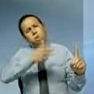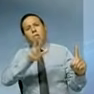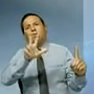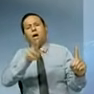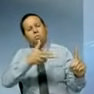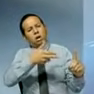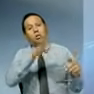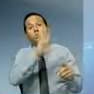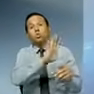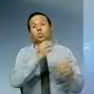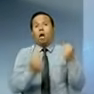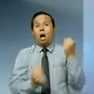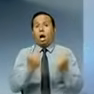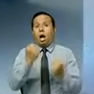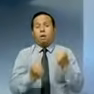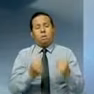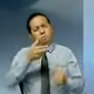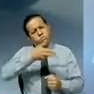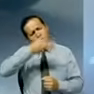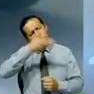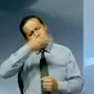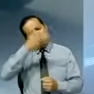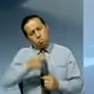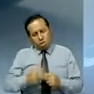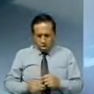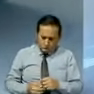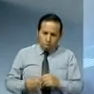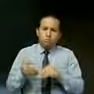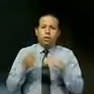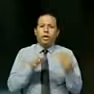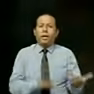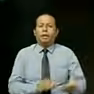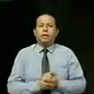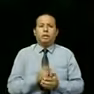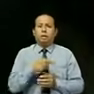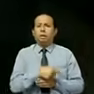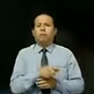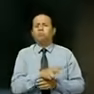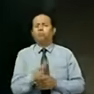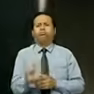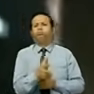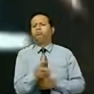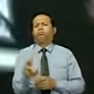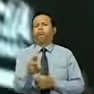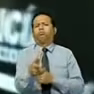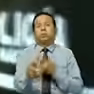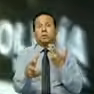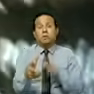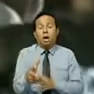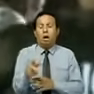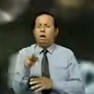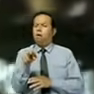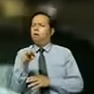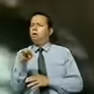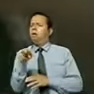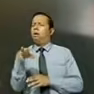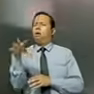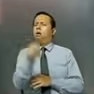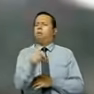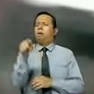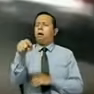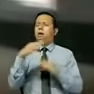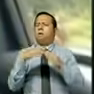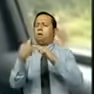del vehículo, murió en el volante. En flagrancia siguieron la ruta de escape y encontraron dónde se escondían 2 presuntos responsables del